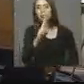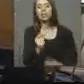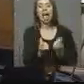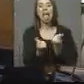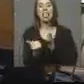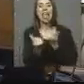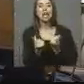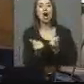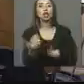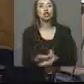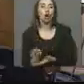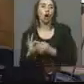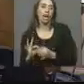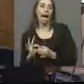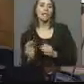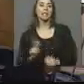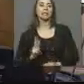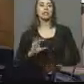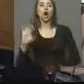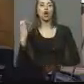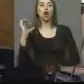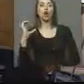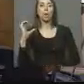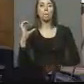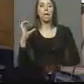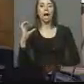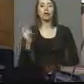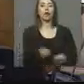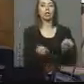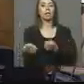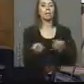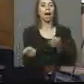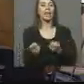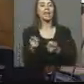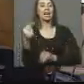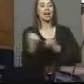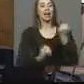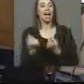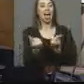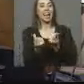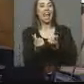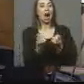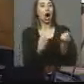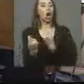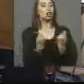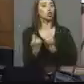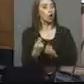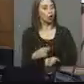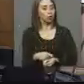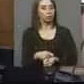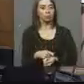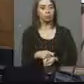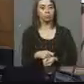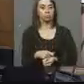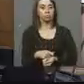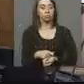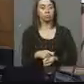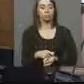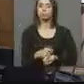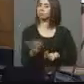negocio redondo para los señores colombianos que están detrás de ese negocio o negociado.